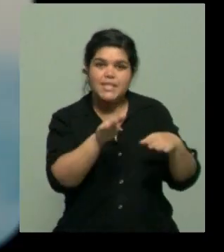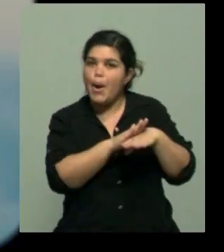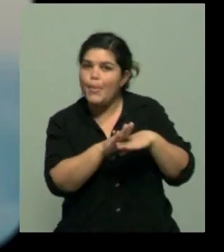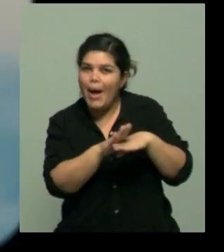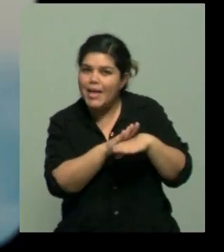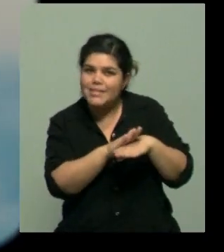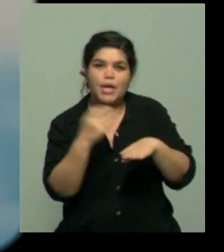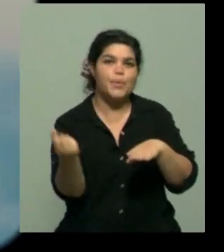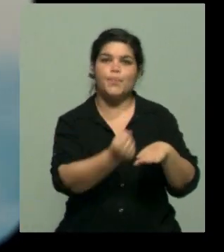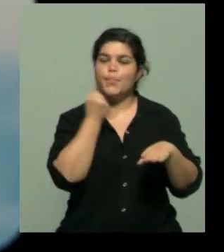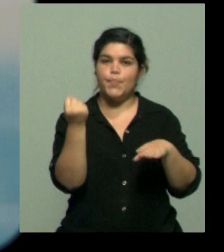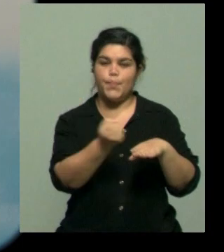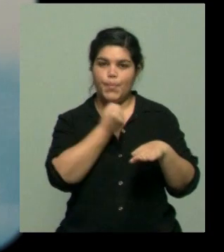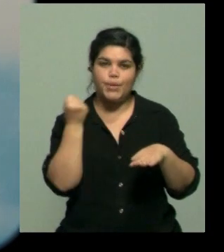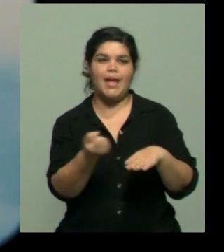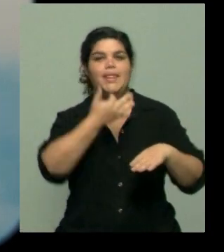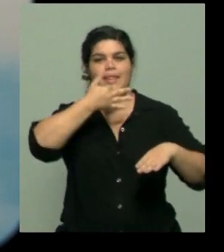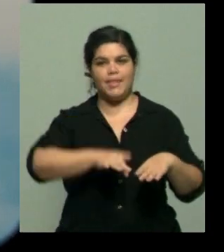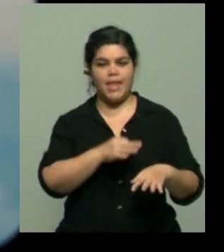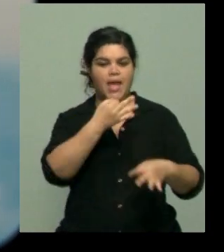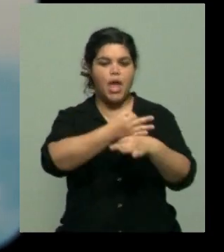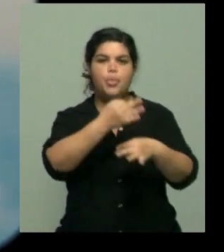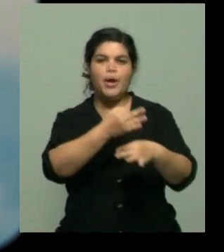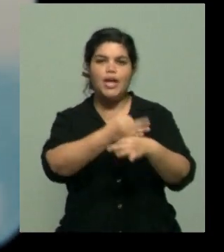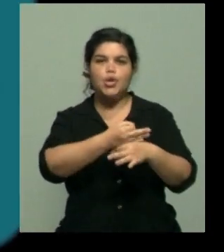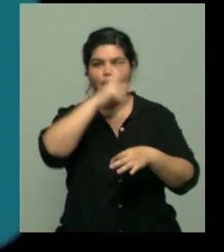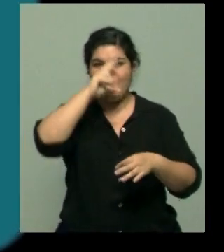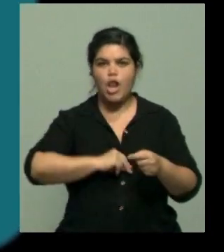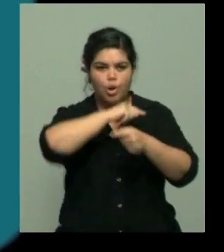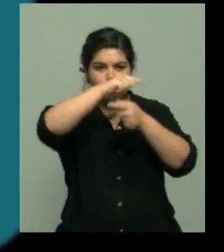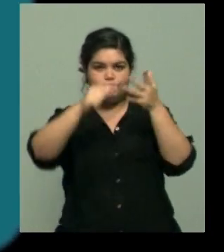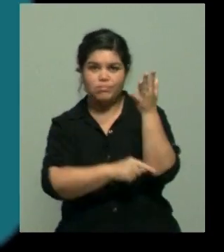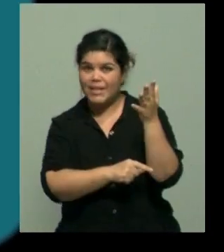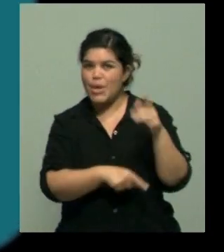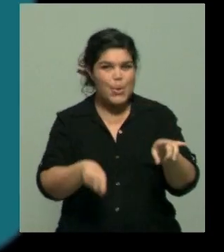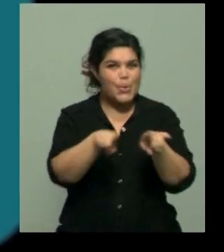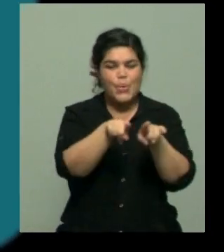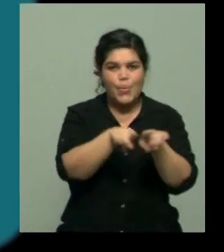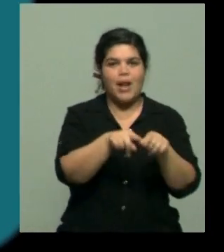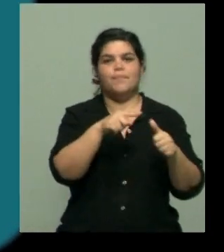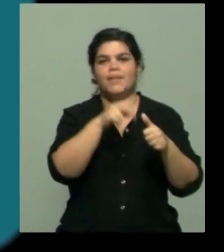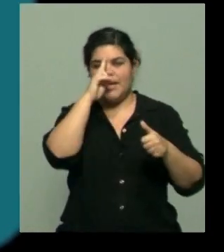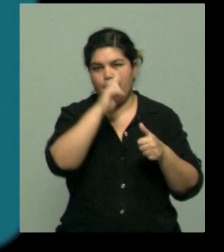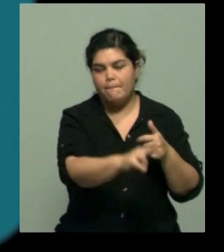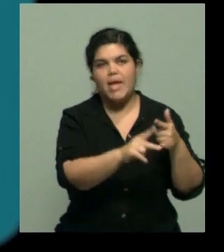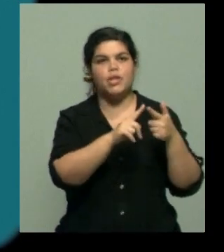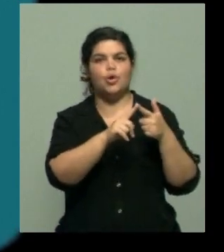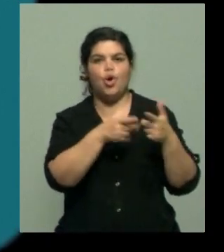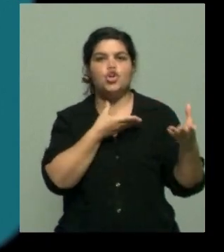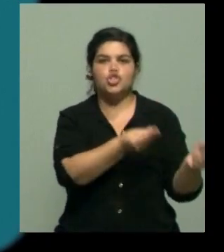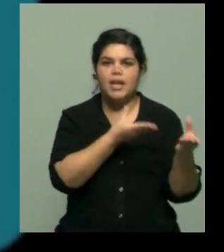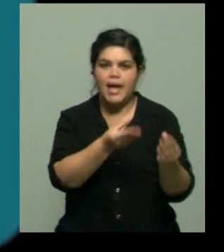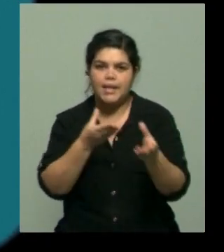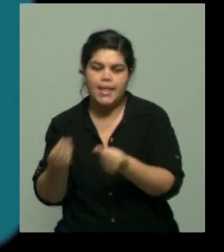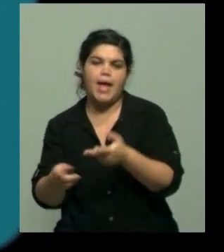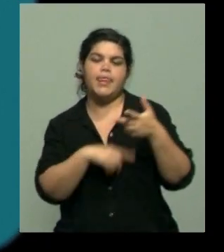marco general que permite entender a la educación desde todos esos valores que vos acabas de nombrar, desde el respeto, desde la